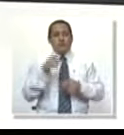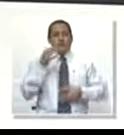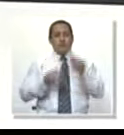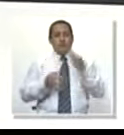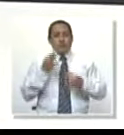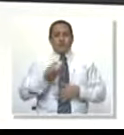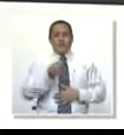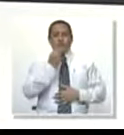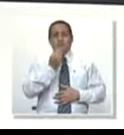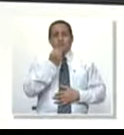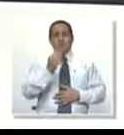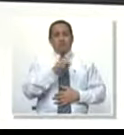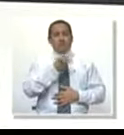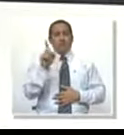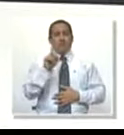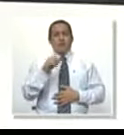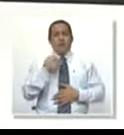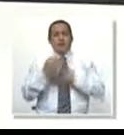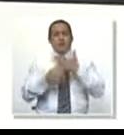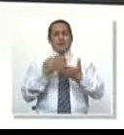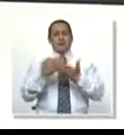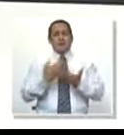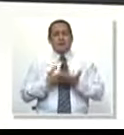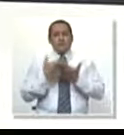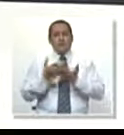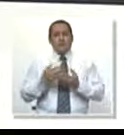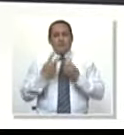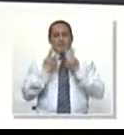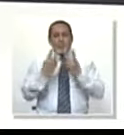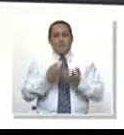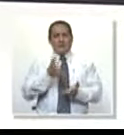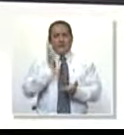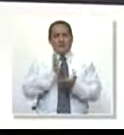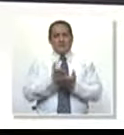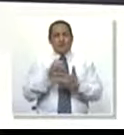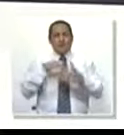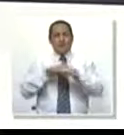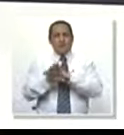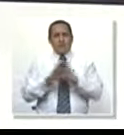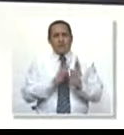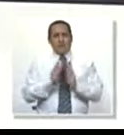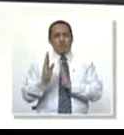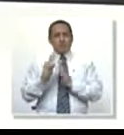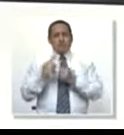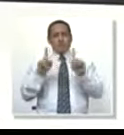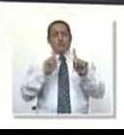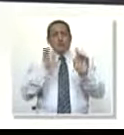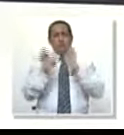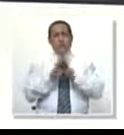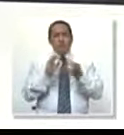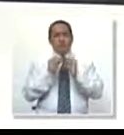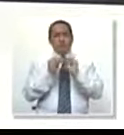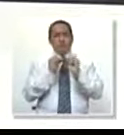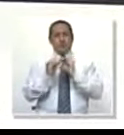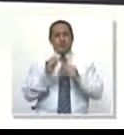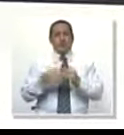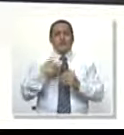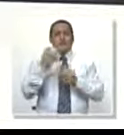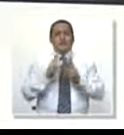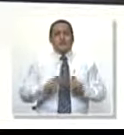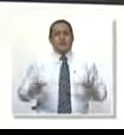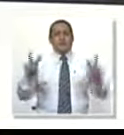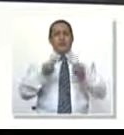audiencias de alimentos no cabe aplicar este tipo de sanción de archivar El sino que se reprogramará En todo caso